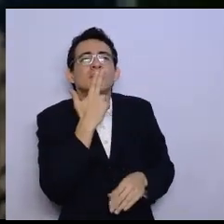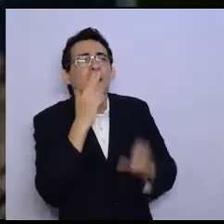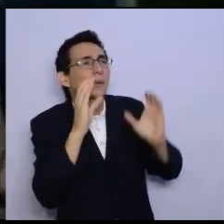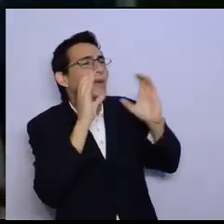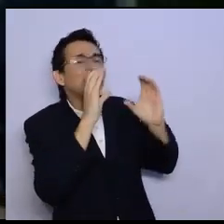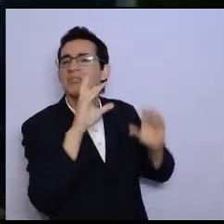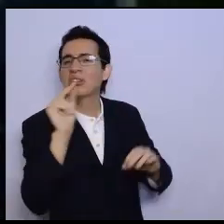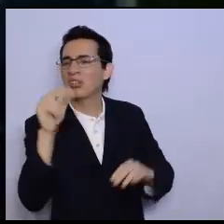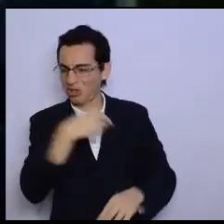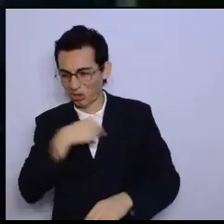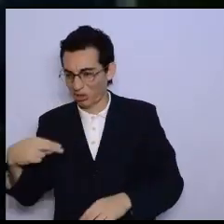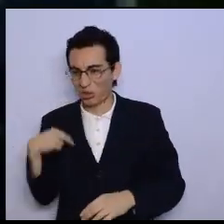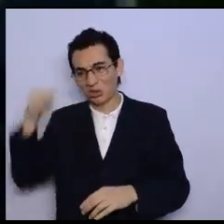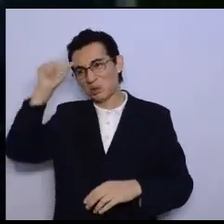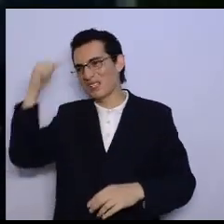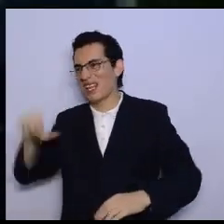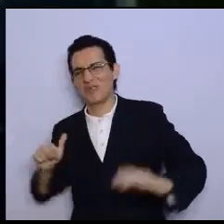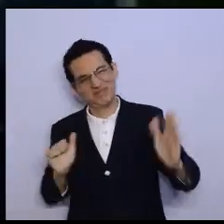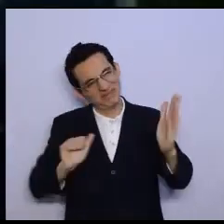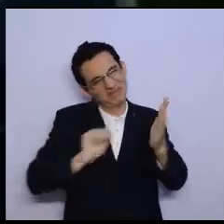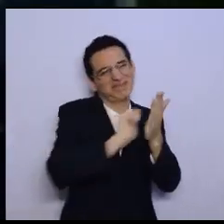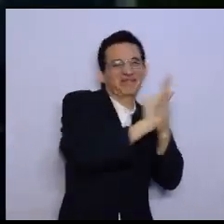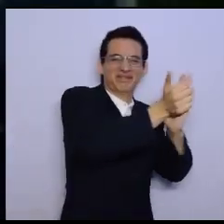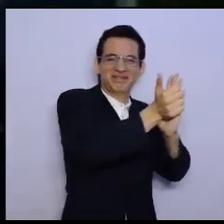Él fue molido por nuestros pecados.